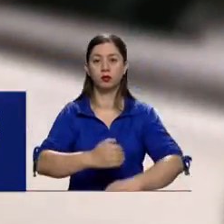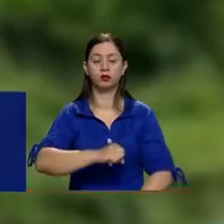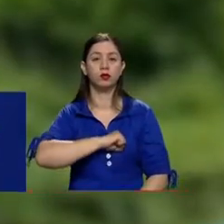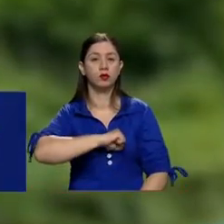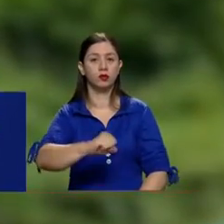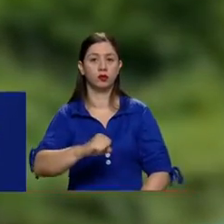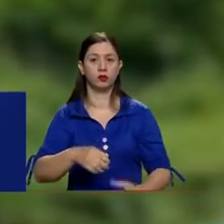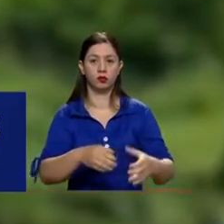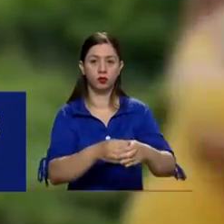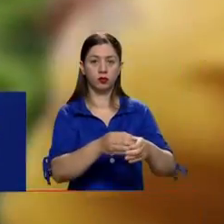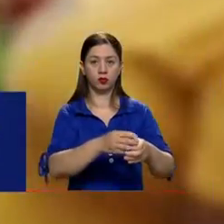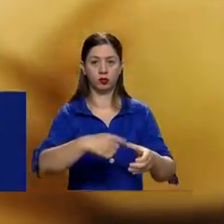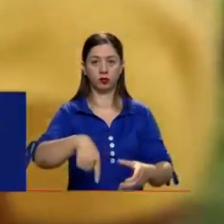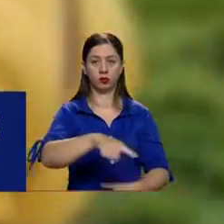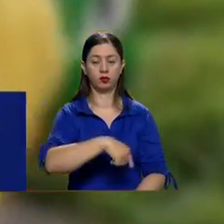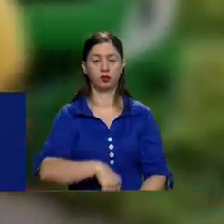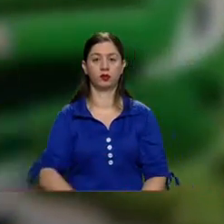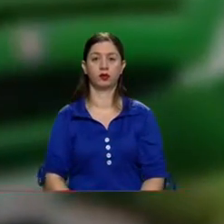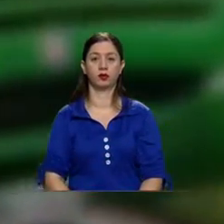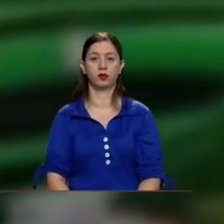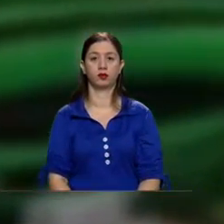colectivos.